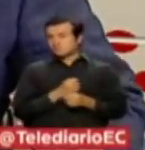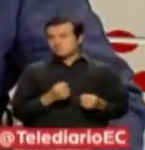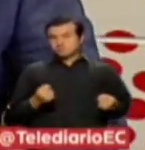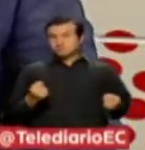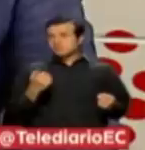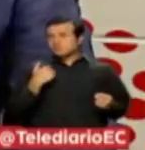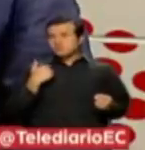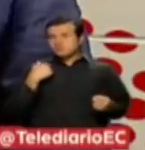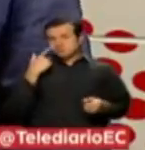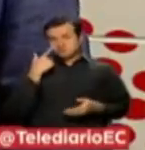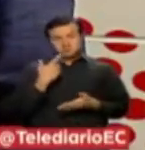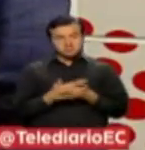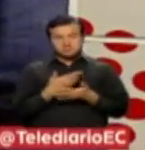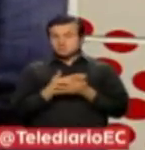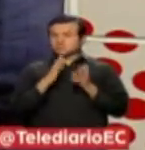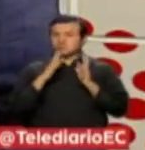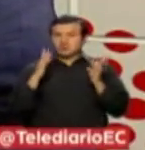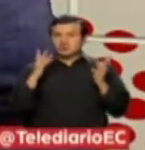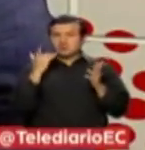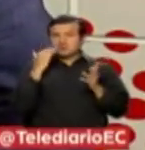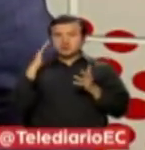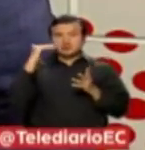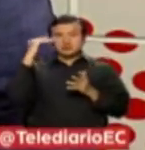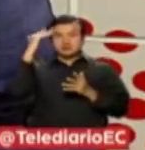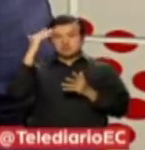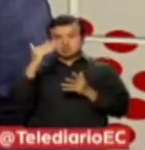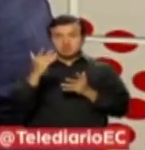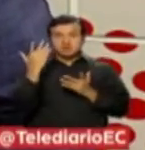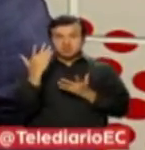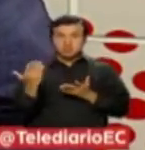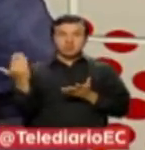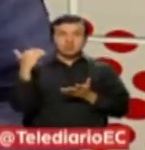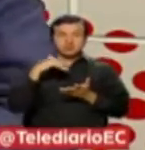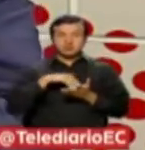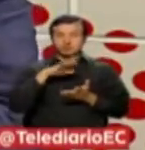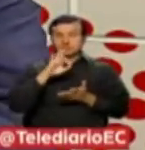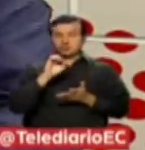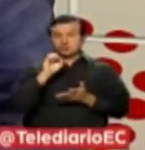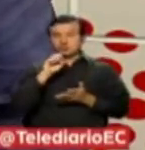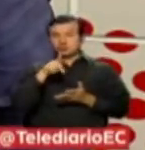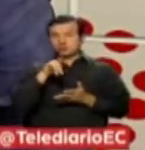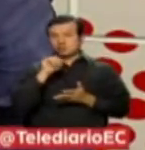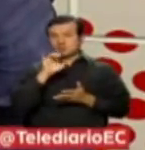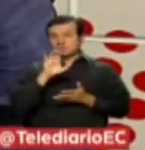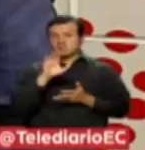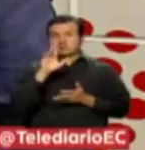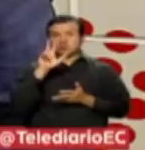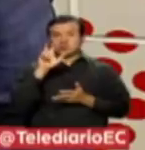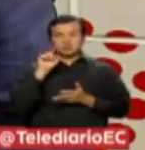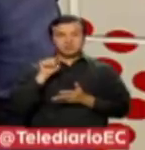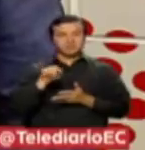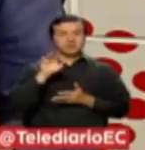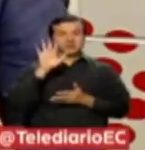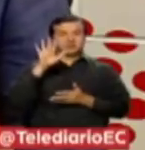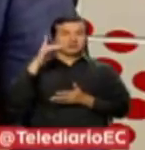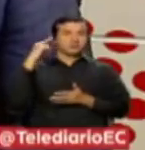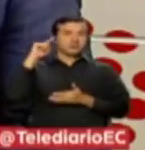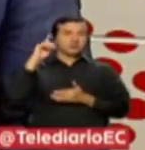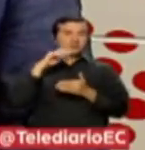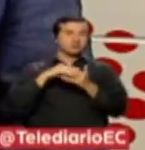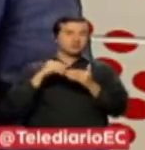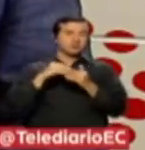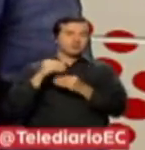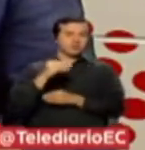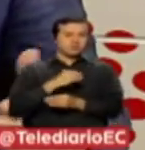no tenía sustento. Pocos días después reaparece el señor Topic devolviendo 13.5 millones